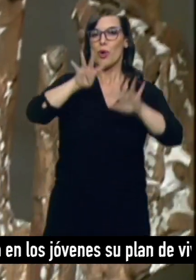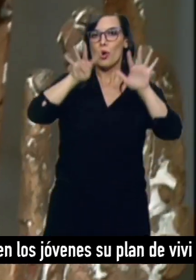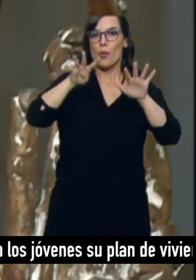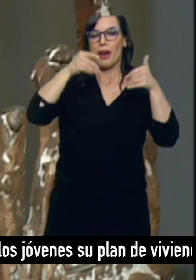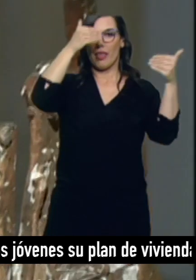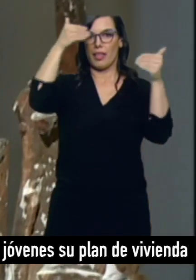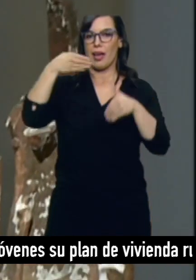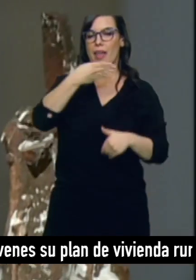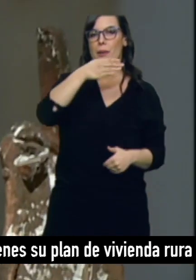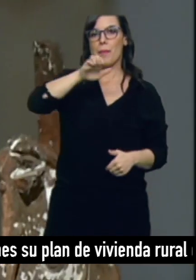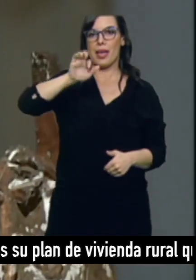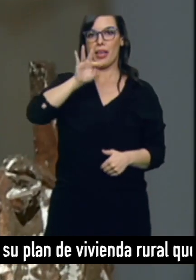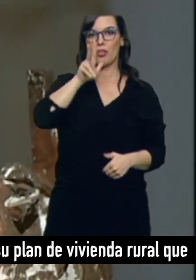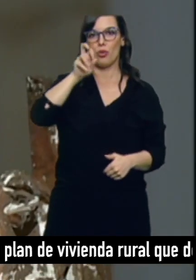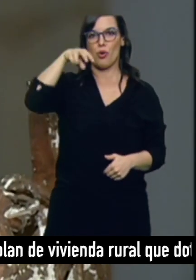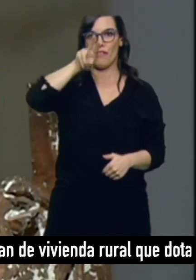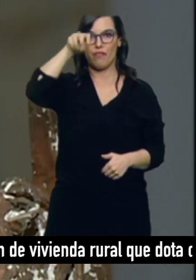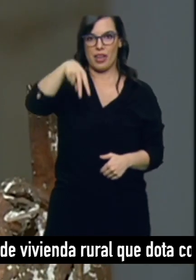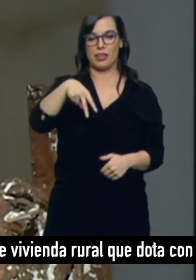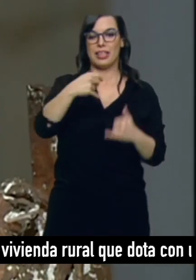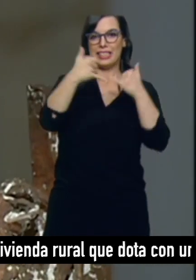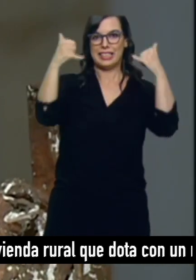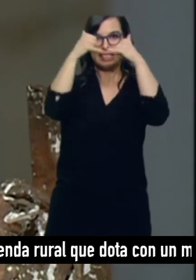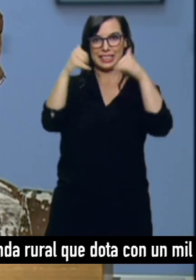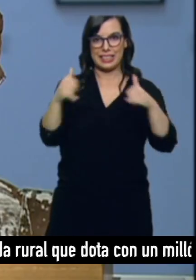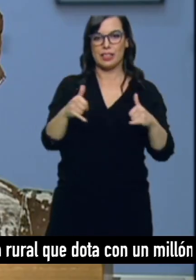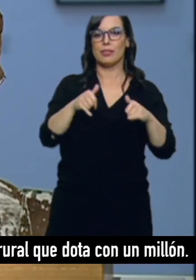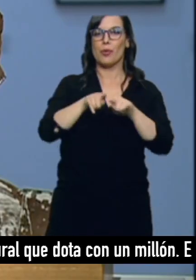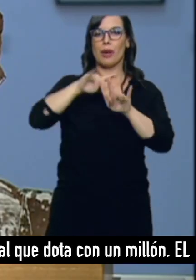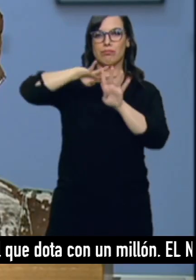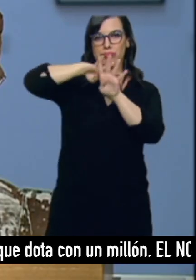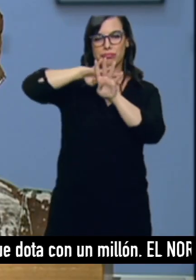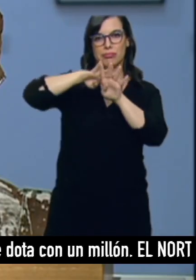Beethoven. Líneas verticales y horizontales en equilibrio perfecto.